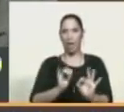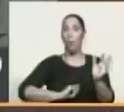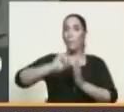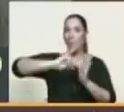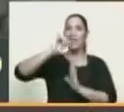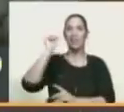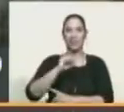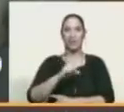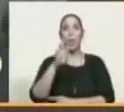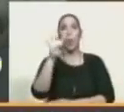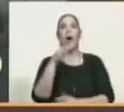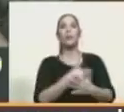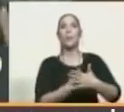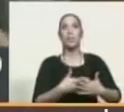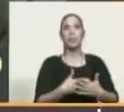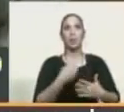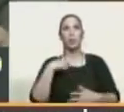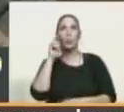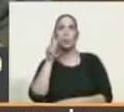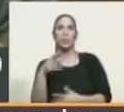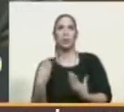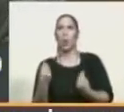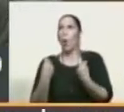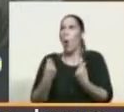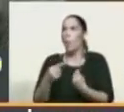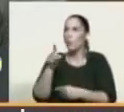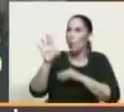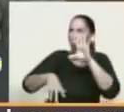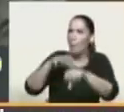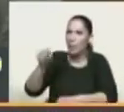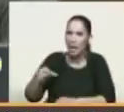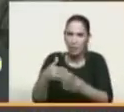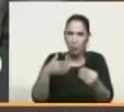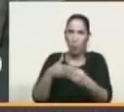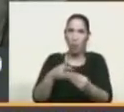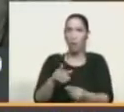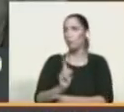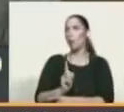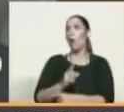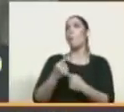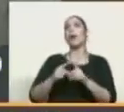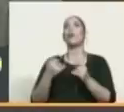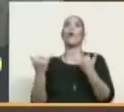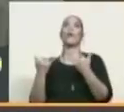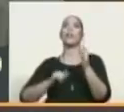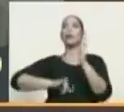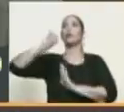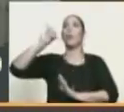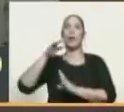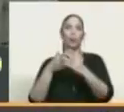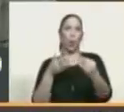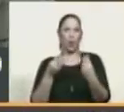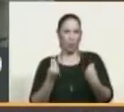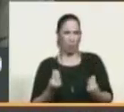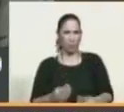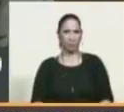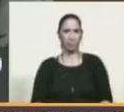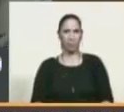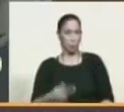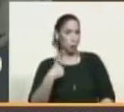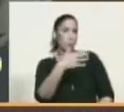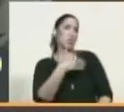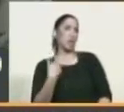Está en 4 millones y yo te vendo a eso. Compadre, pero tú compraste eso con dólares. No, bueno, pero ahí está, pues ese es el dólar. Si quieres lo compras o no lo